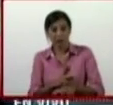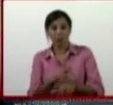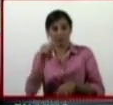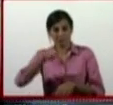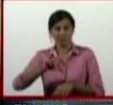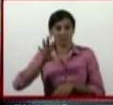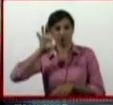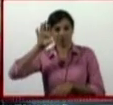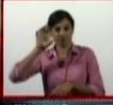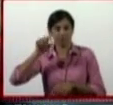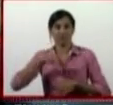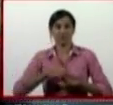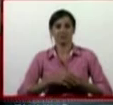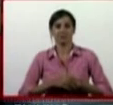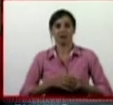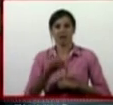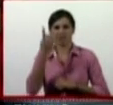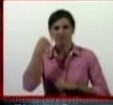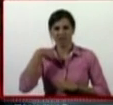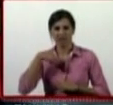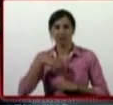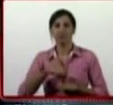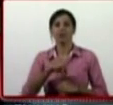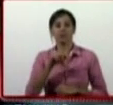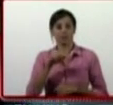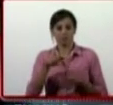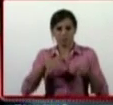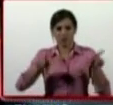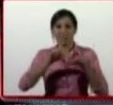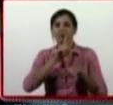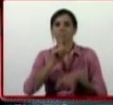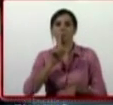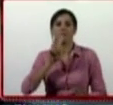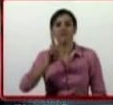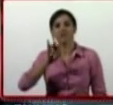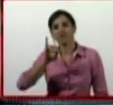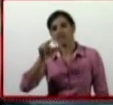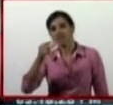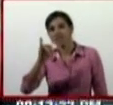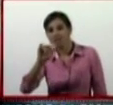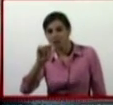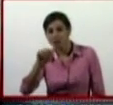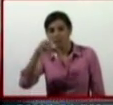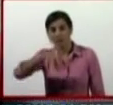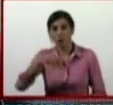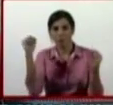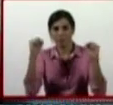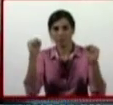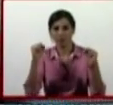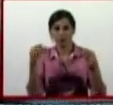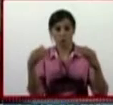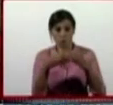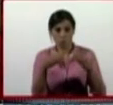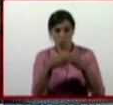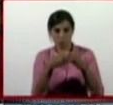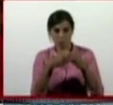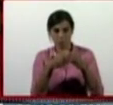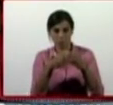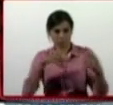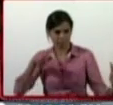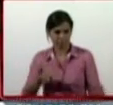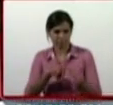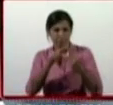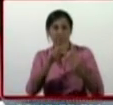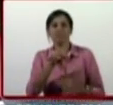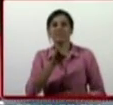ayer en el Vigía, en Mérida, allí fuimos recibidos por el grupo IVEN, que tiene 24